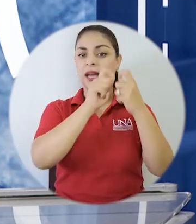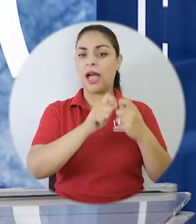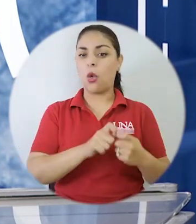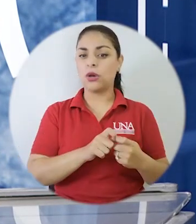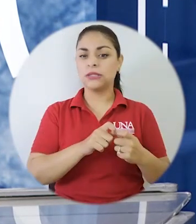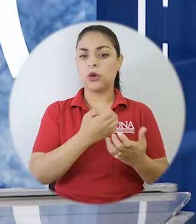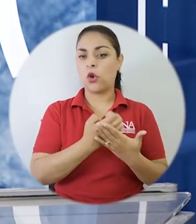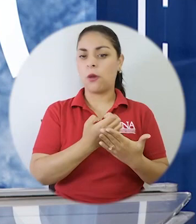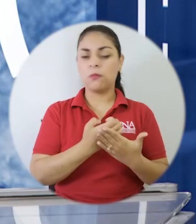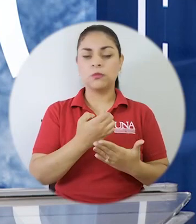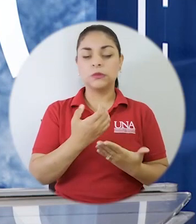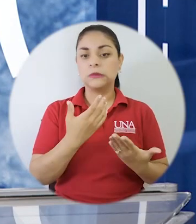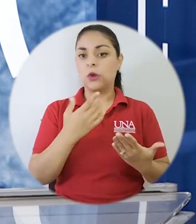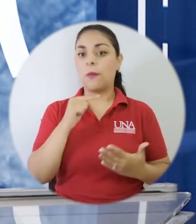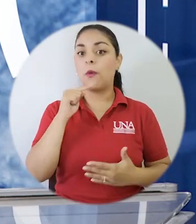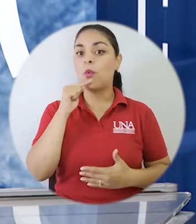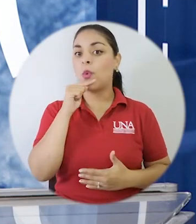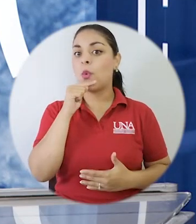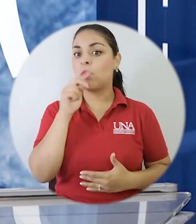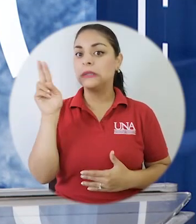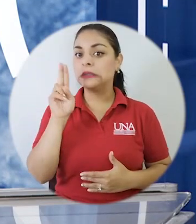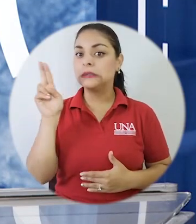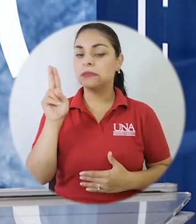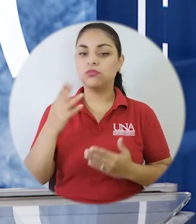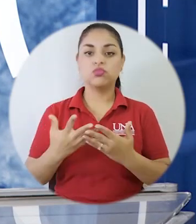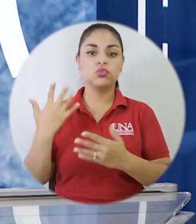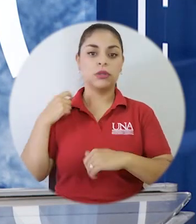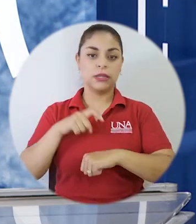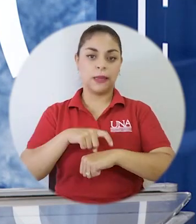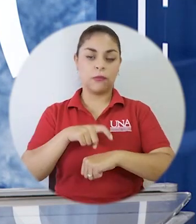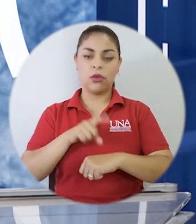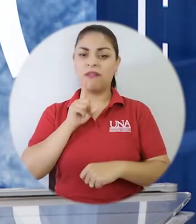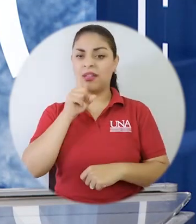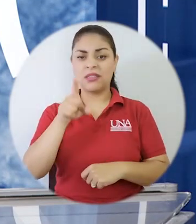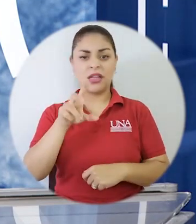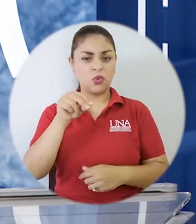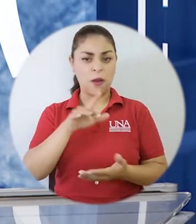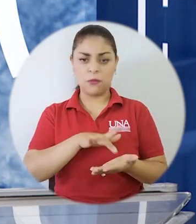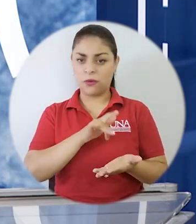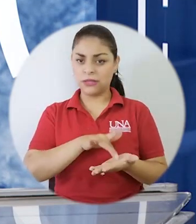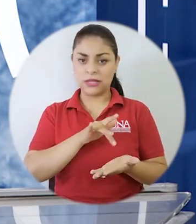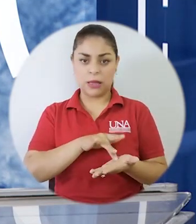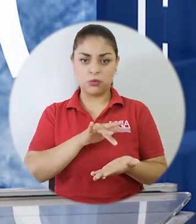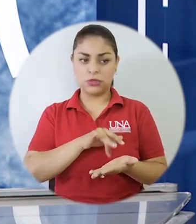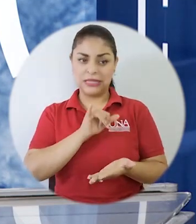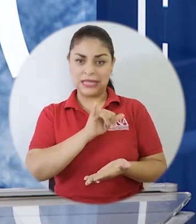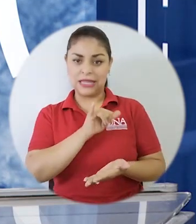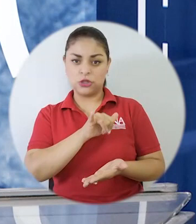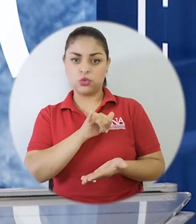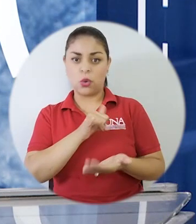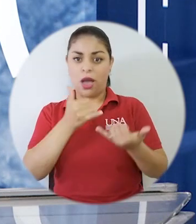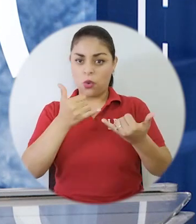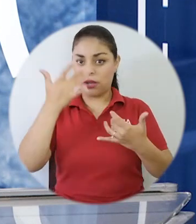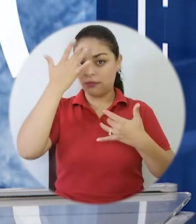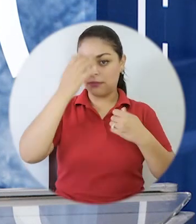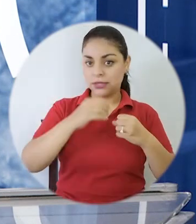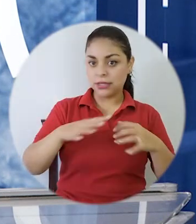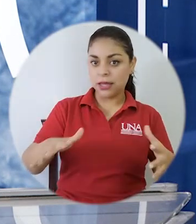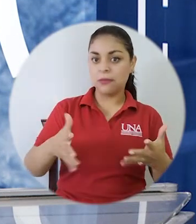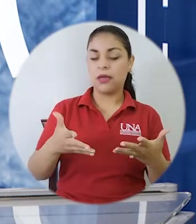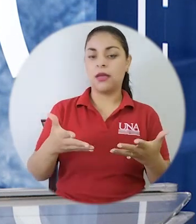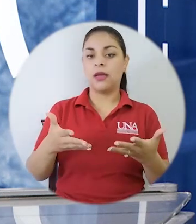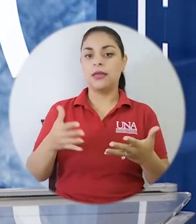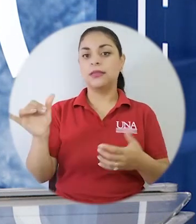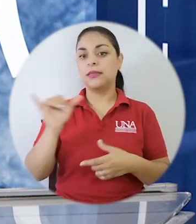indicadores económicos que están en rojo desde hace mucho tiempo y en definitiva, si no aprovechamos esta coyuntura, tanto, ¿verdad?,